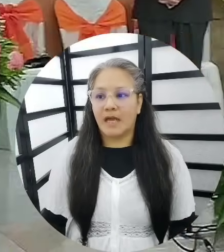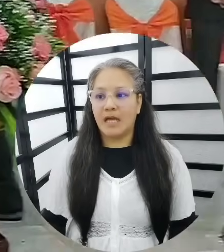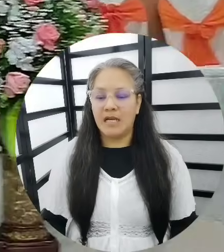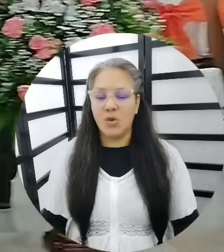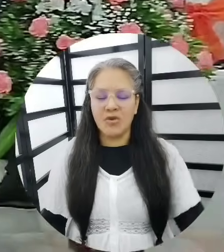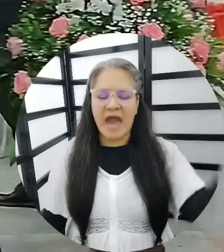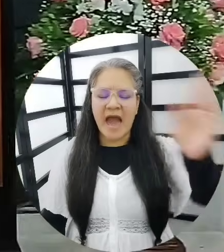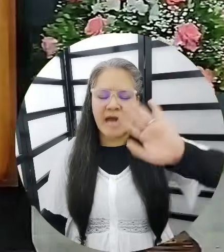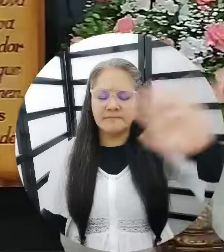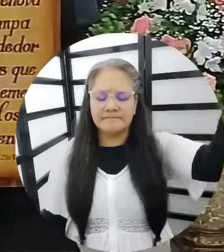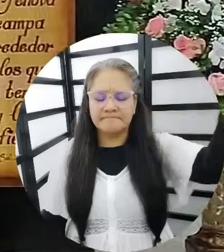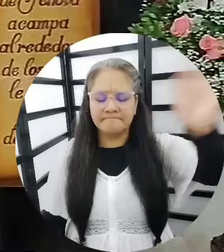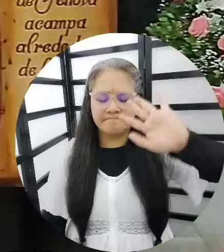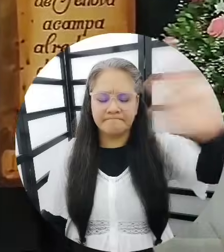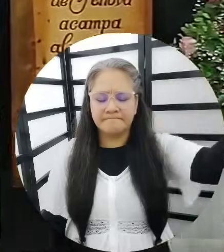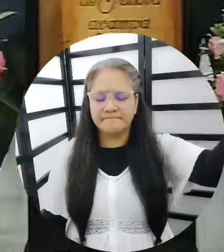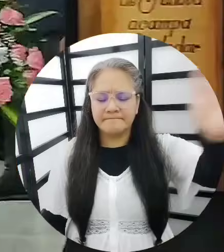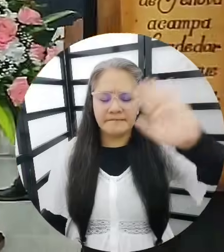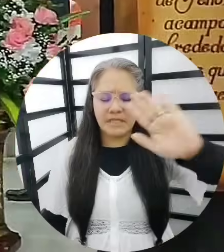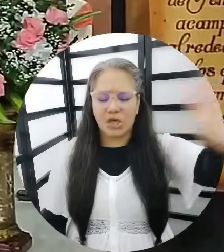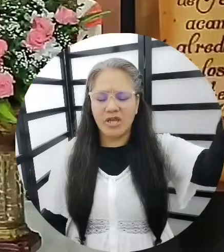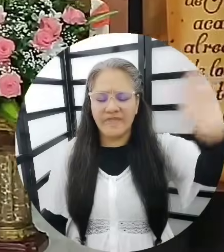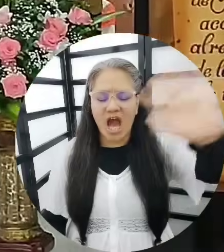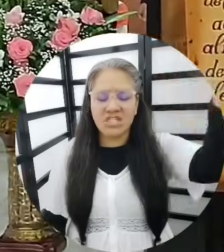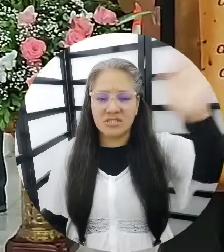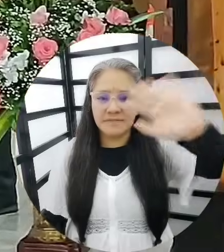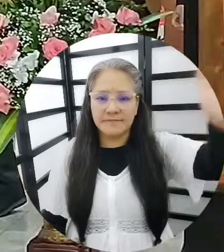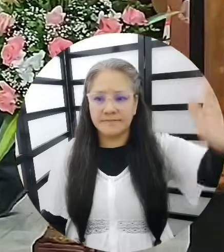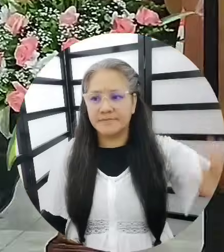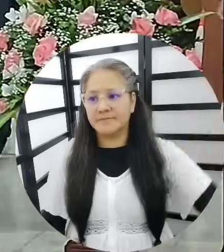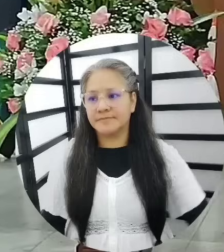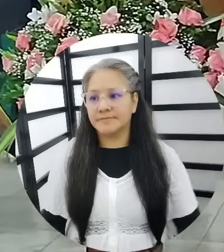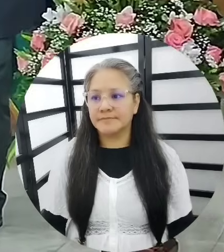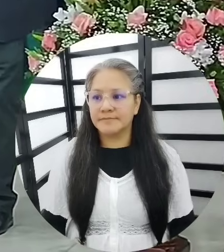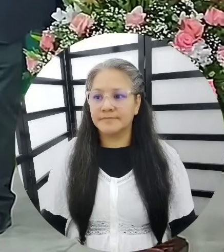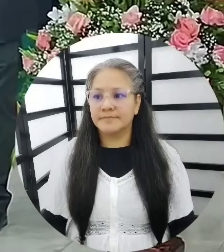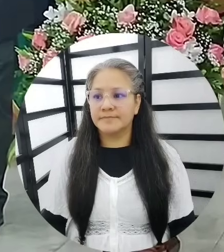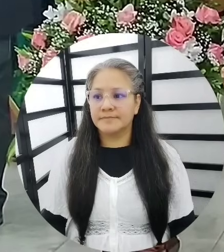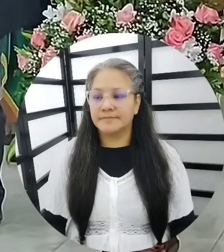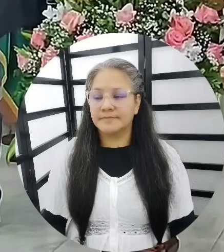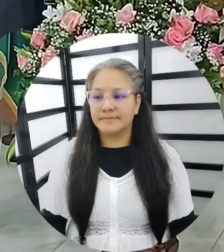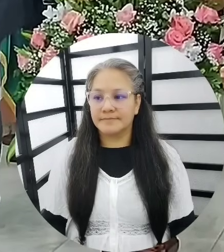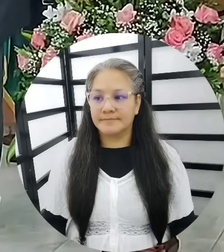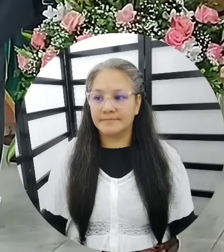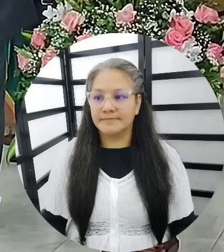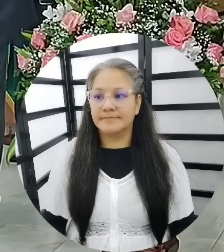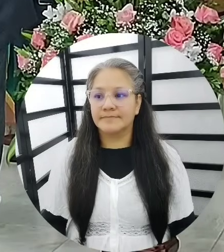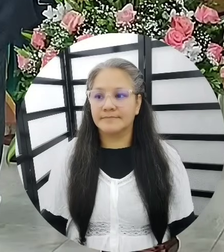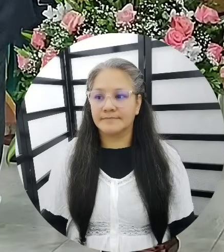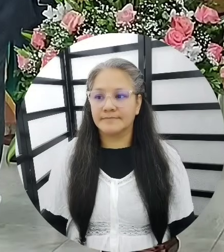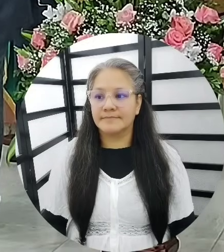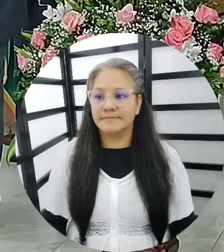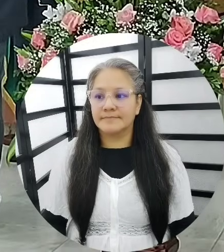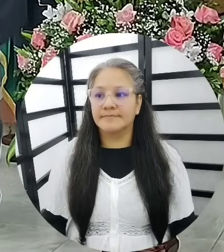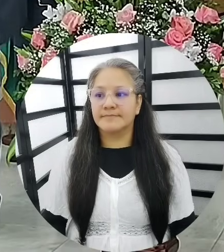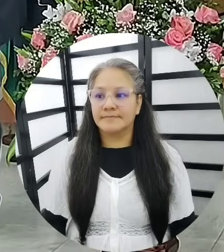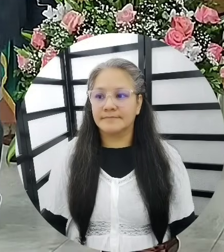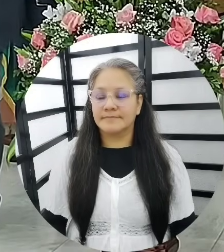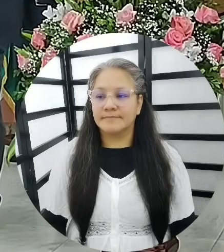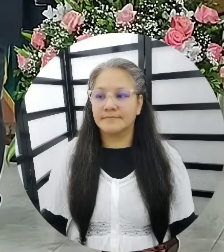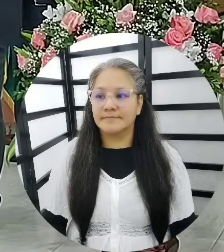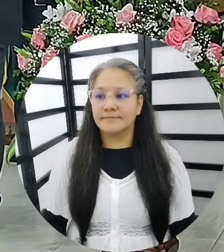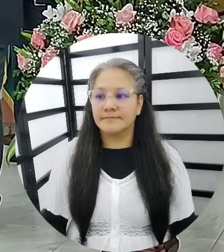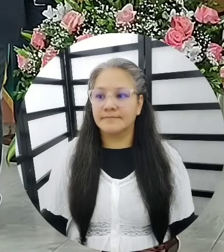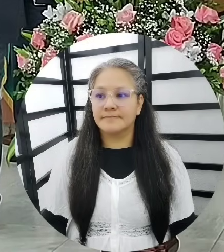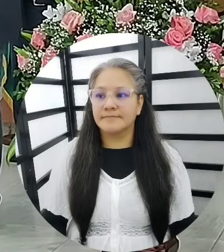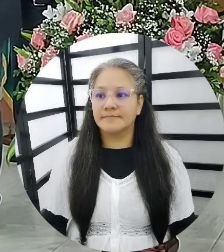tremendo, pastores. Esto es tremendo. Esto es tremendo. Esto es tremendo. Él no dijo: vengan a recibir poder, vengan a